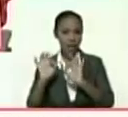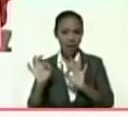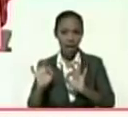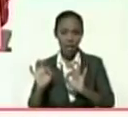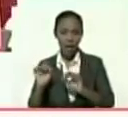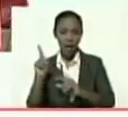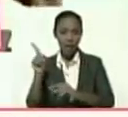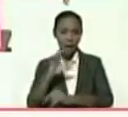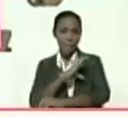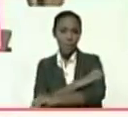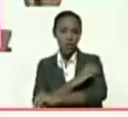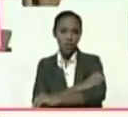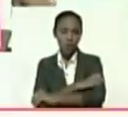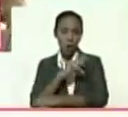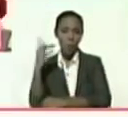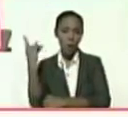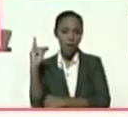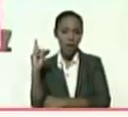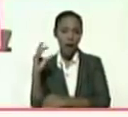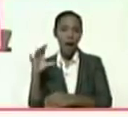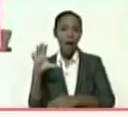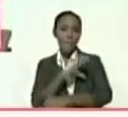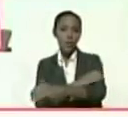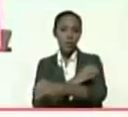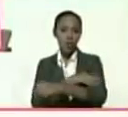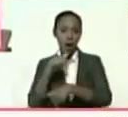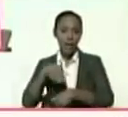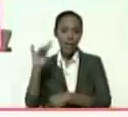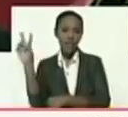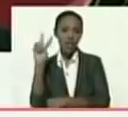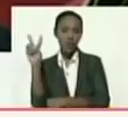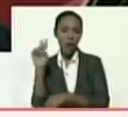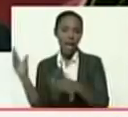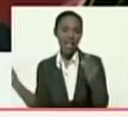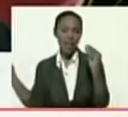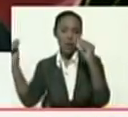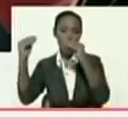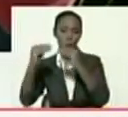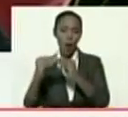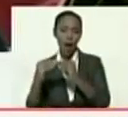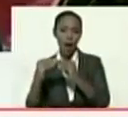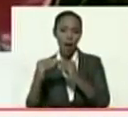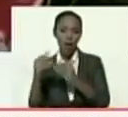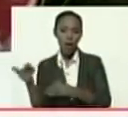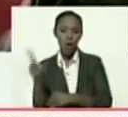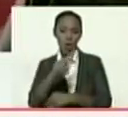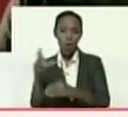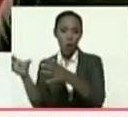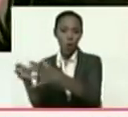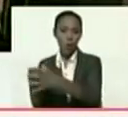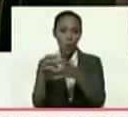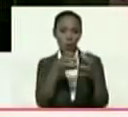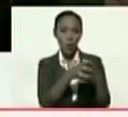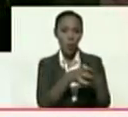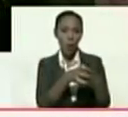fascismo de Bolivia del fascismo de aquí en Venezuela. Es exactamente igual, tienen los mismos patrones de conducta.